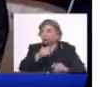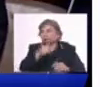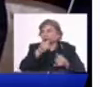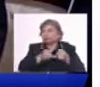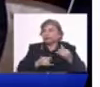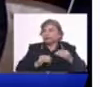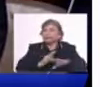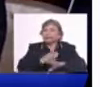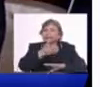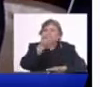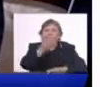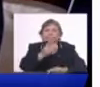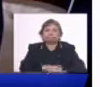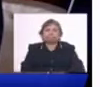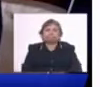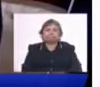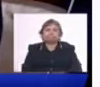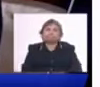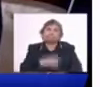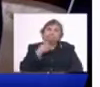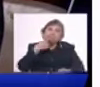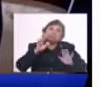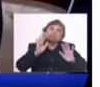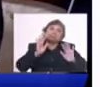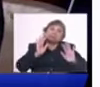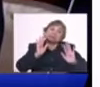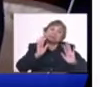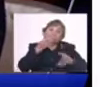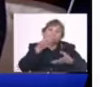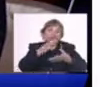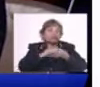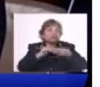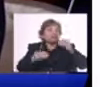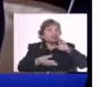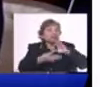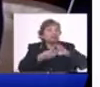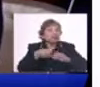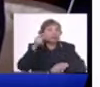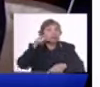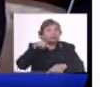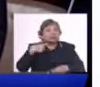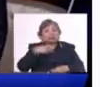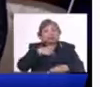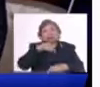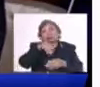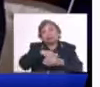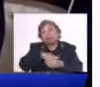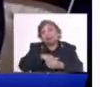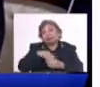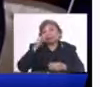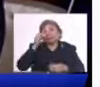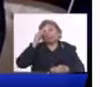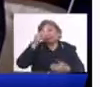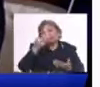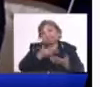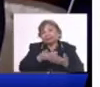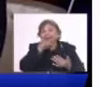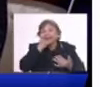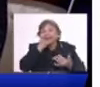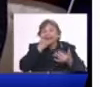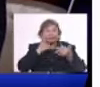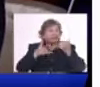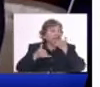por intermedio suyo, será la historia que nos juzgue con nuestras votaciones, con nuestros aciertos y con nuestros